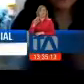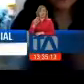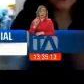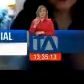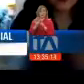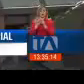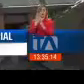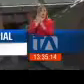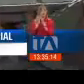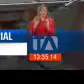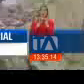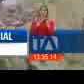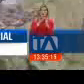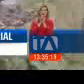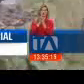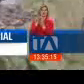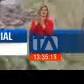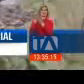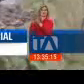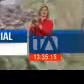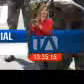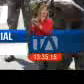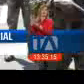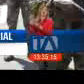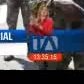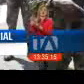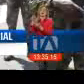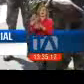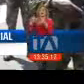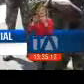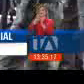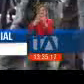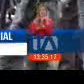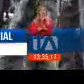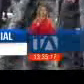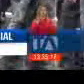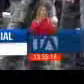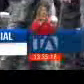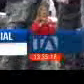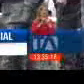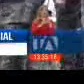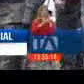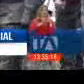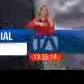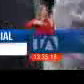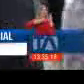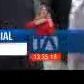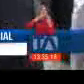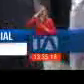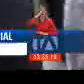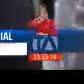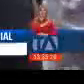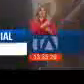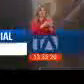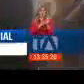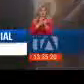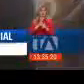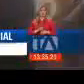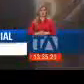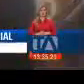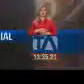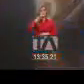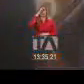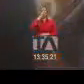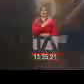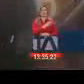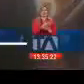esta demanda ante la Corte Constitucional. Ellas consideran que el acuerdo viola el rol constitucional de las Fuerzas Armadas. Las